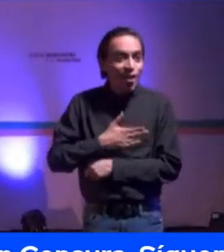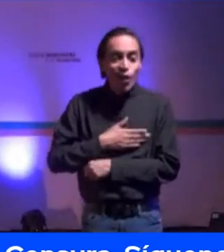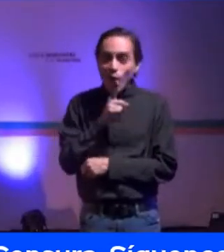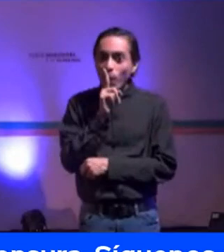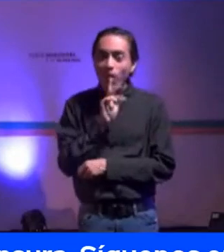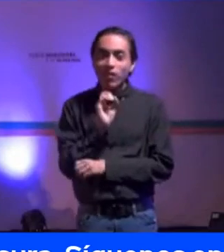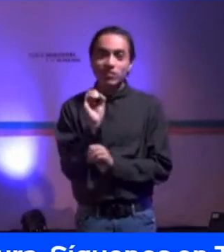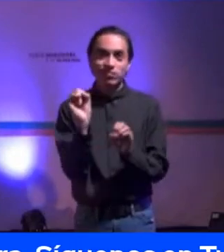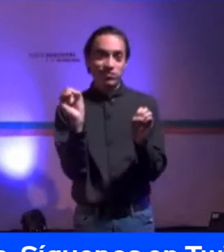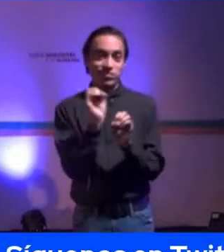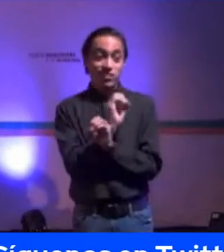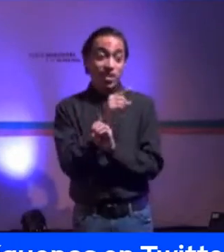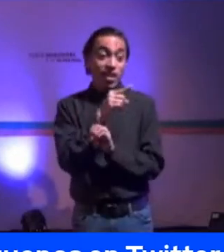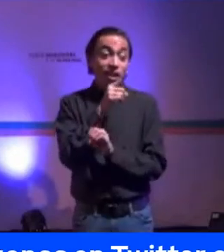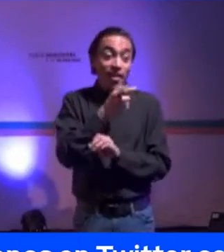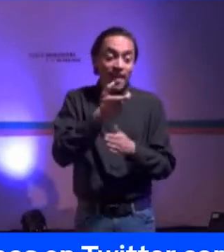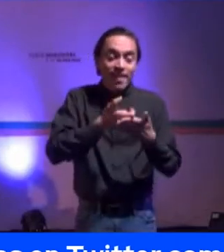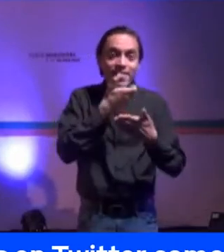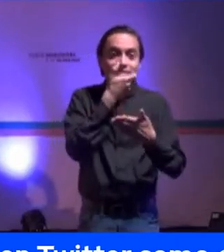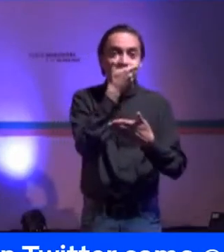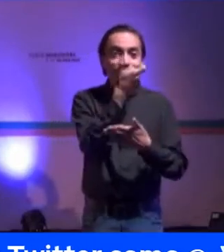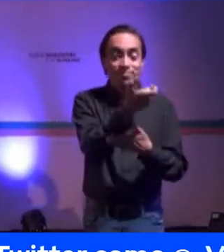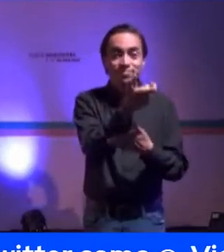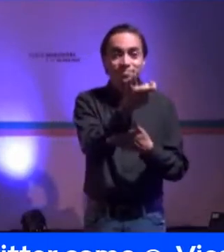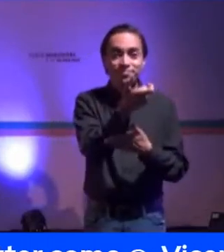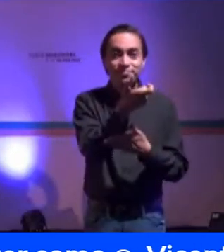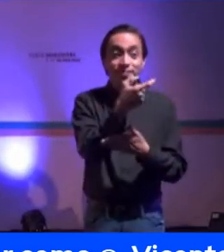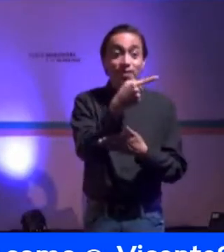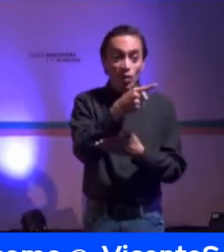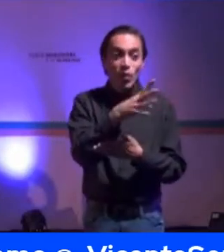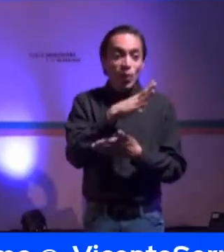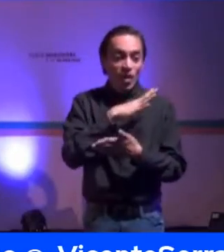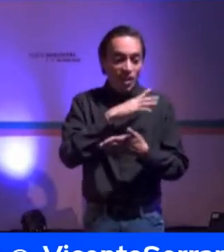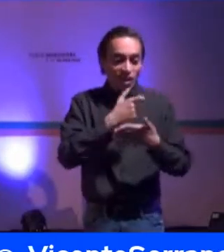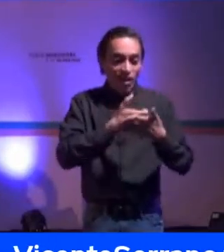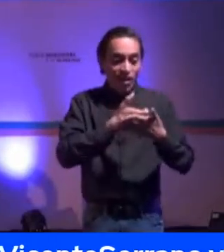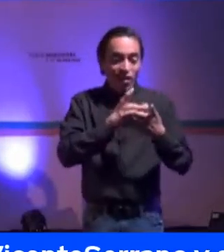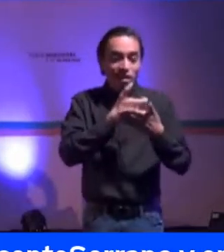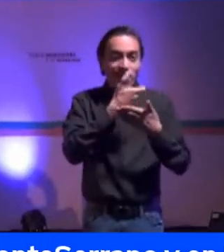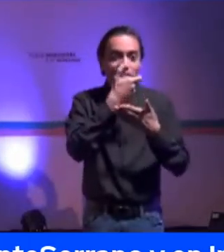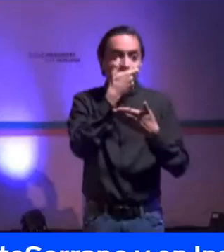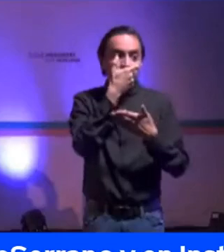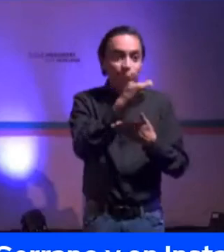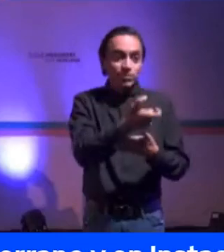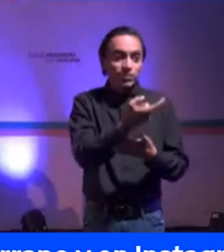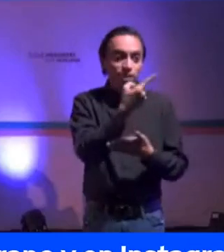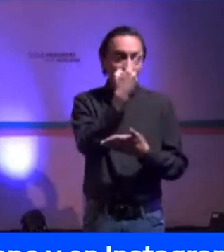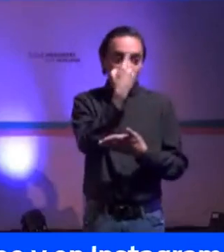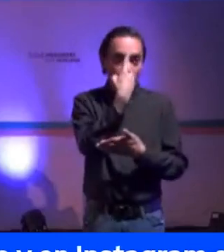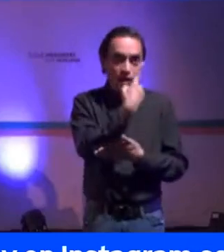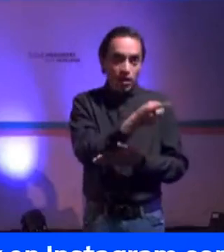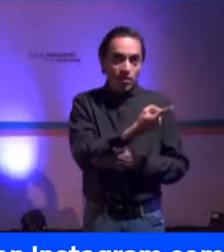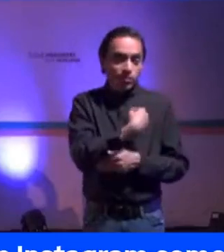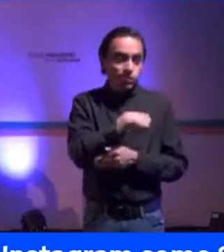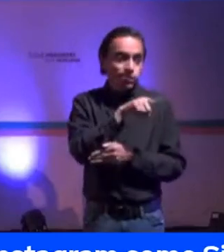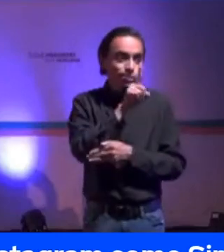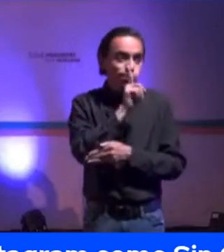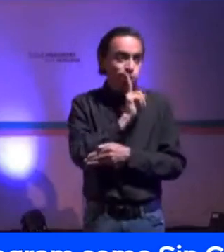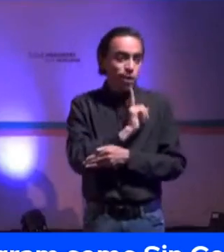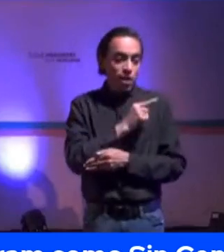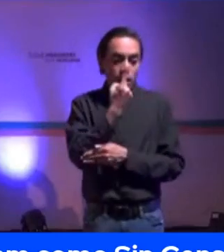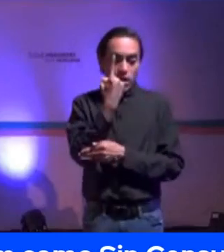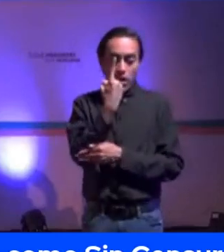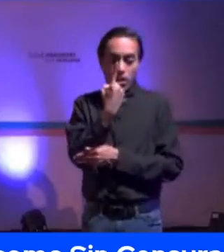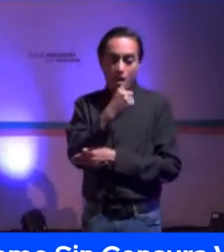Admite que a ti te pagan, que tienes un sueldo para el golpeteo y para envenenar el